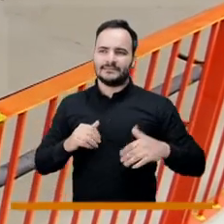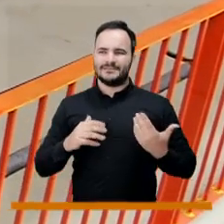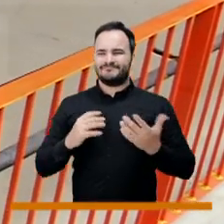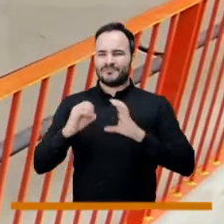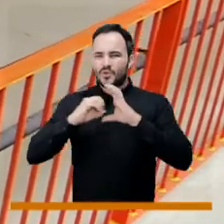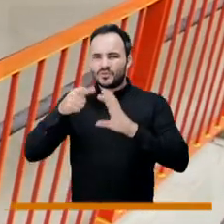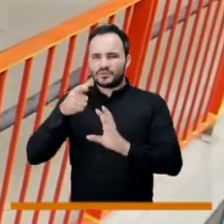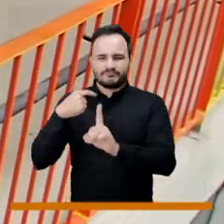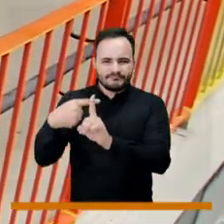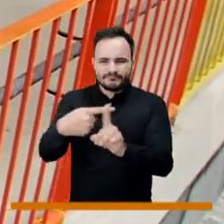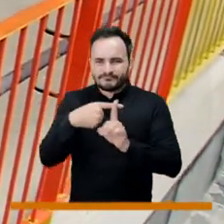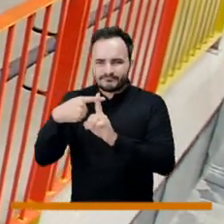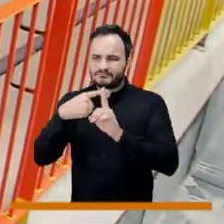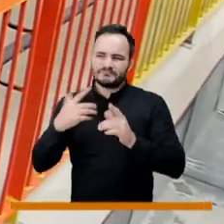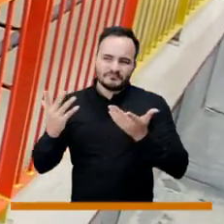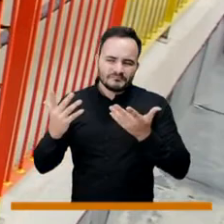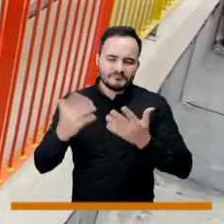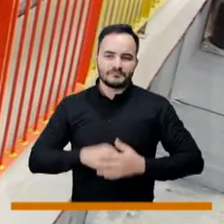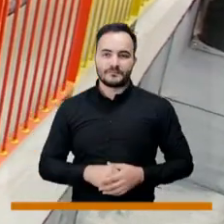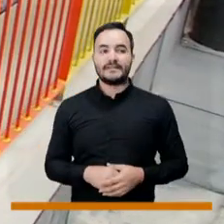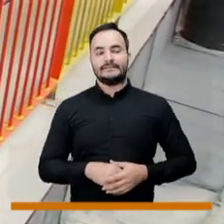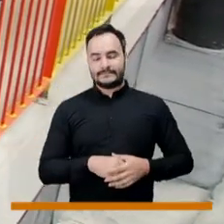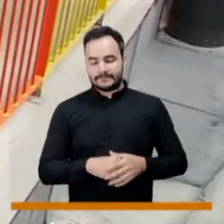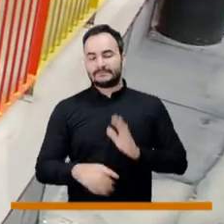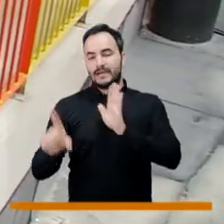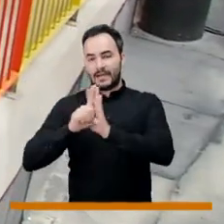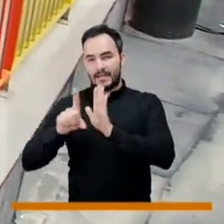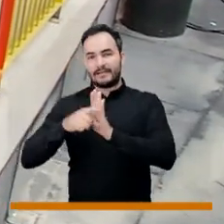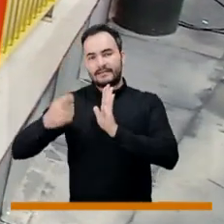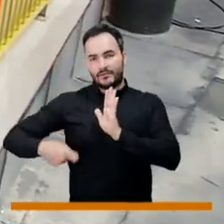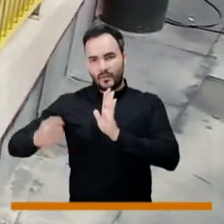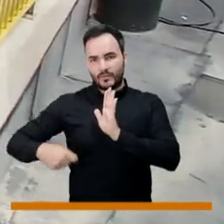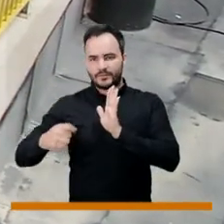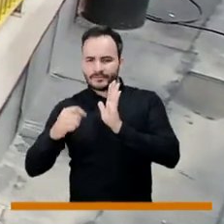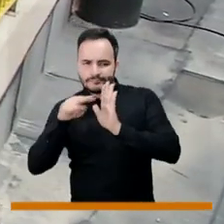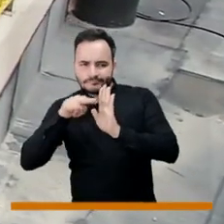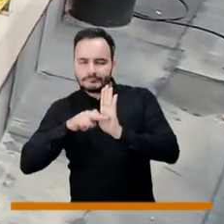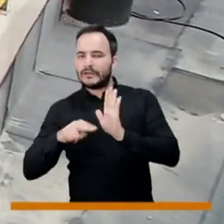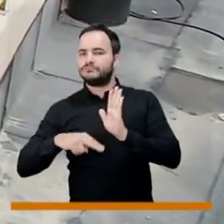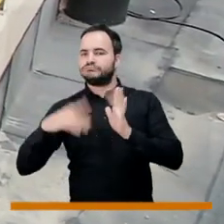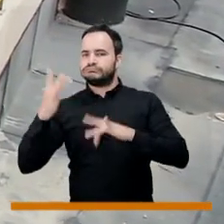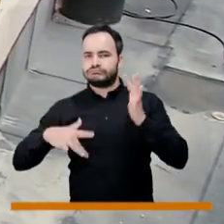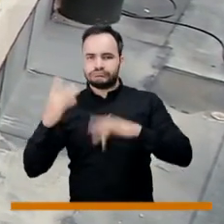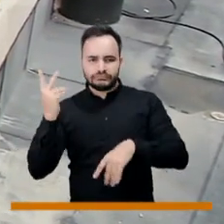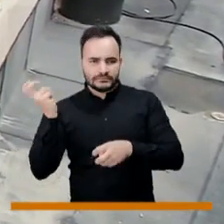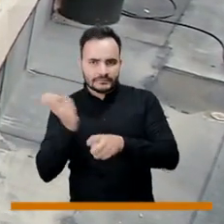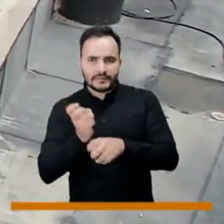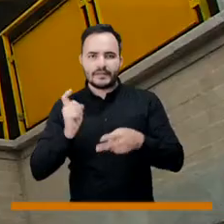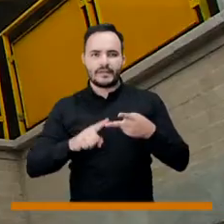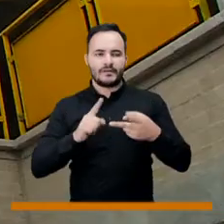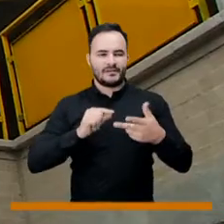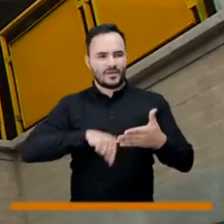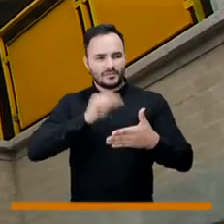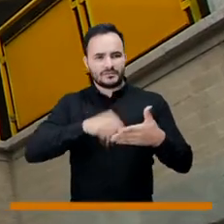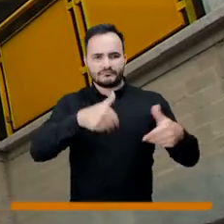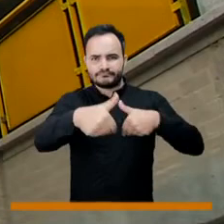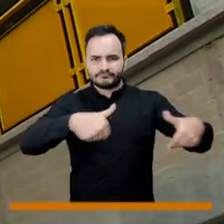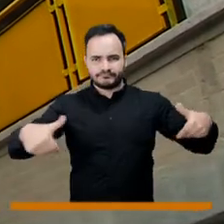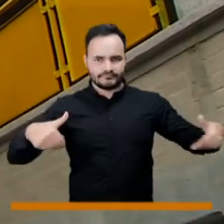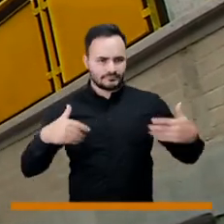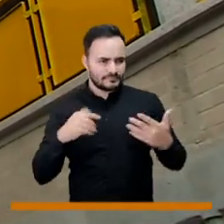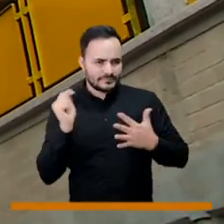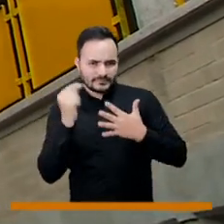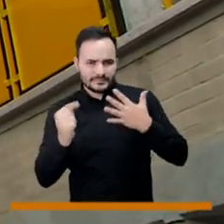por dificultades jurídicas por dificultades contractuales por dificultades con el contra artista no podemos